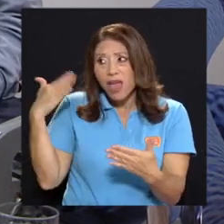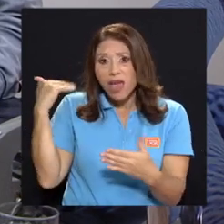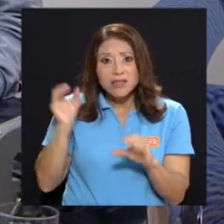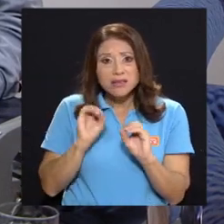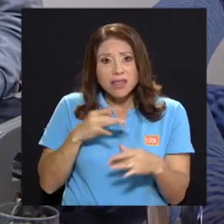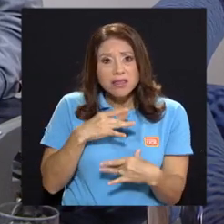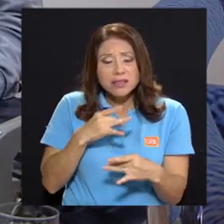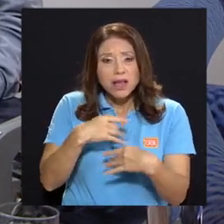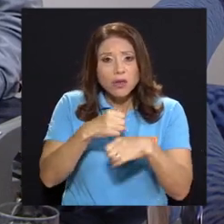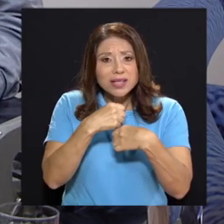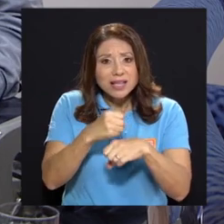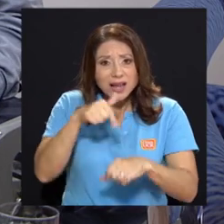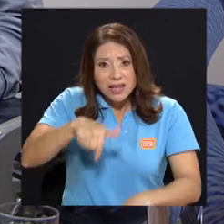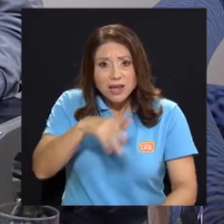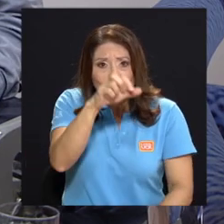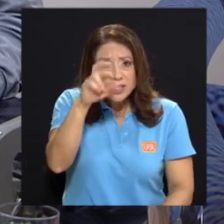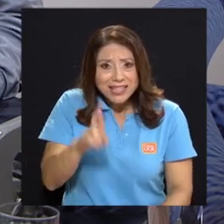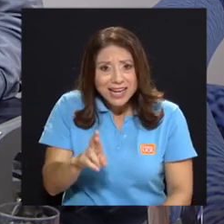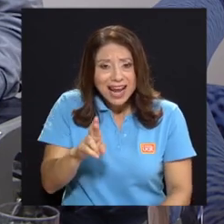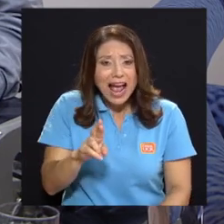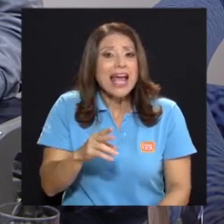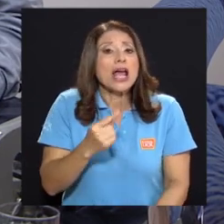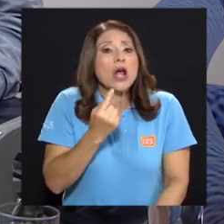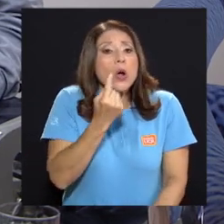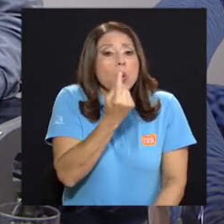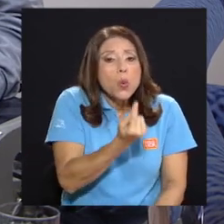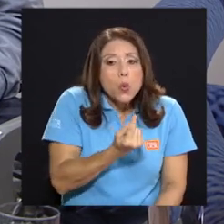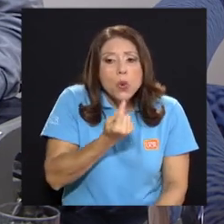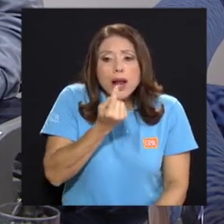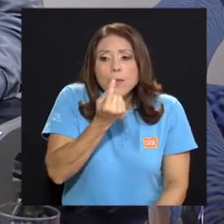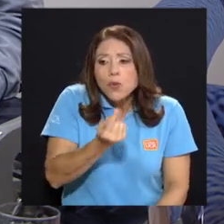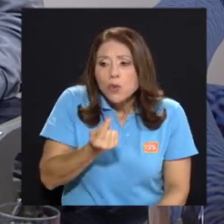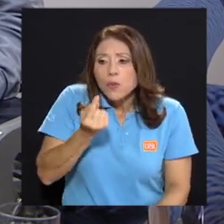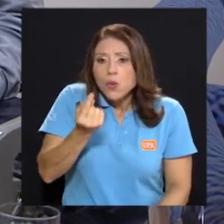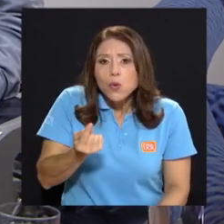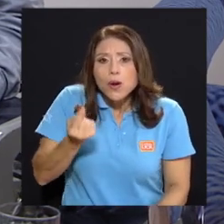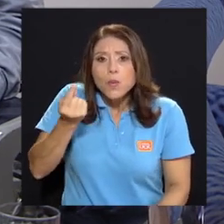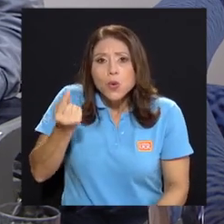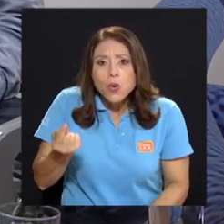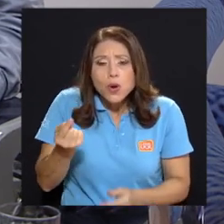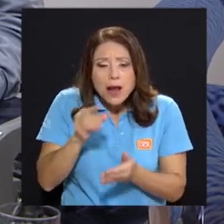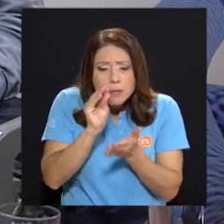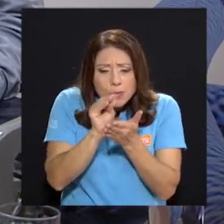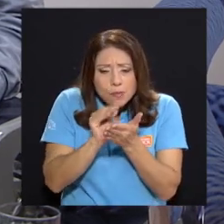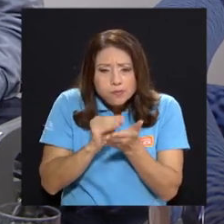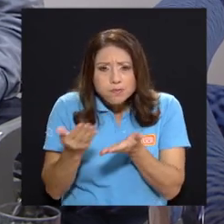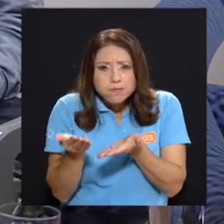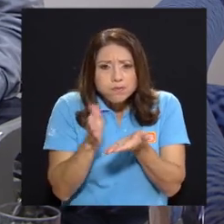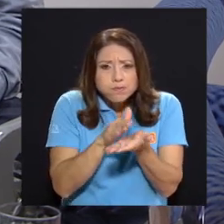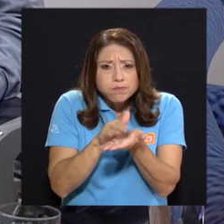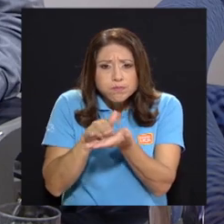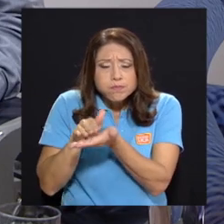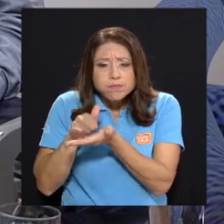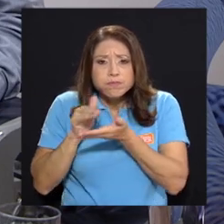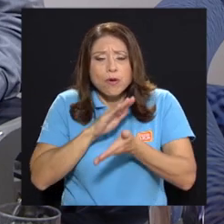hacer qué es por un documental cual eran las obligaciones que costa rica ya había